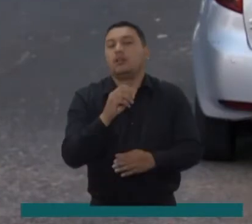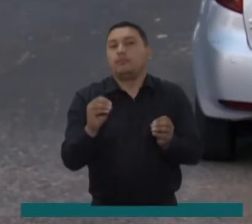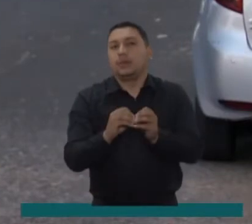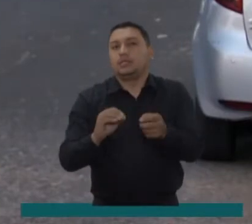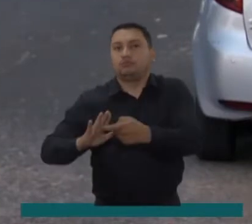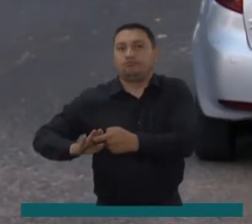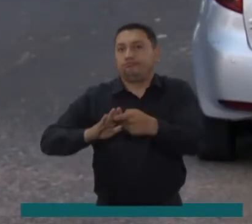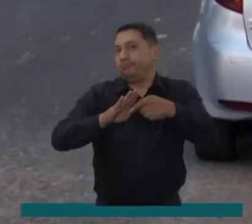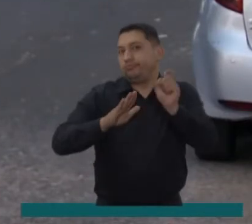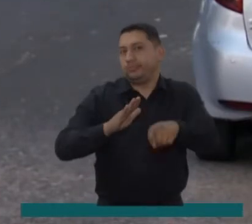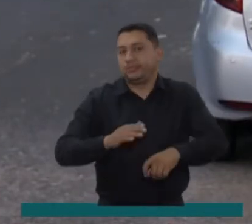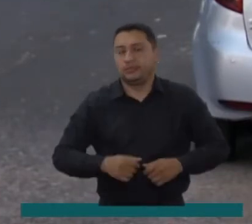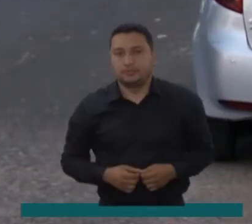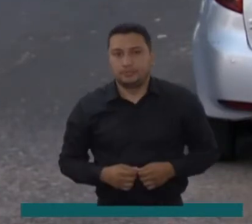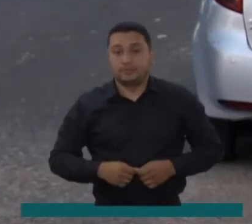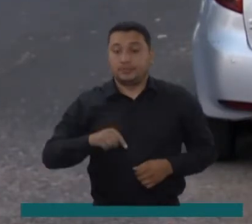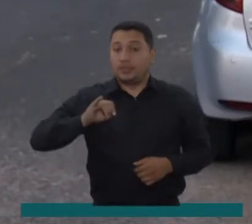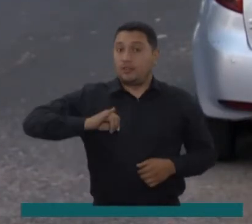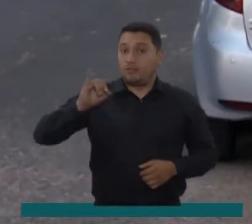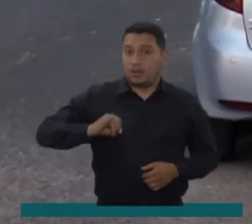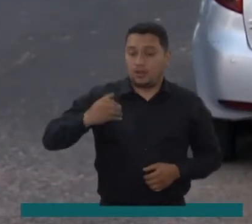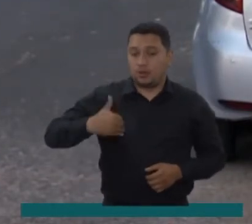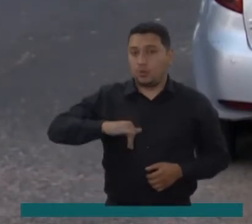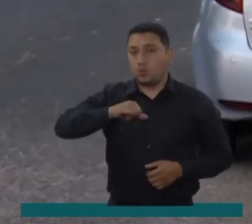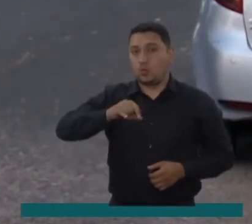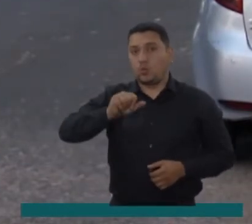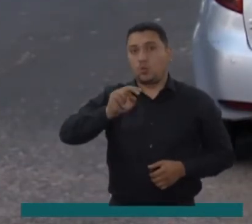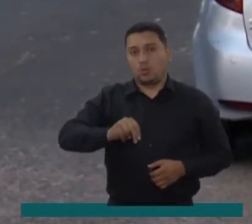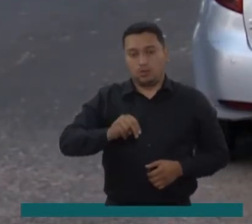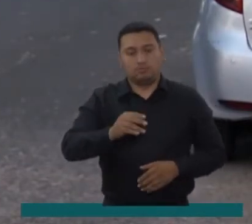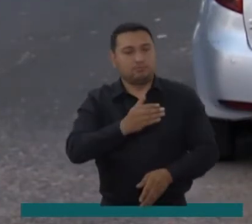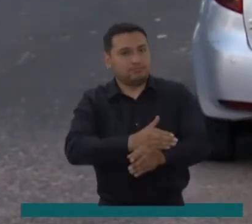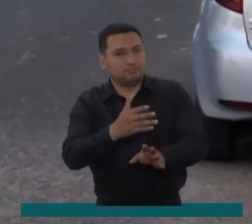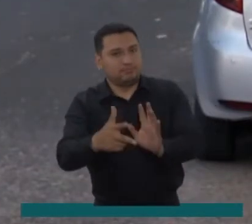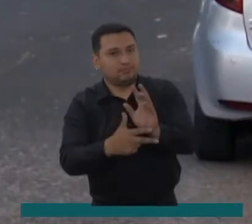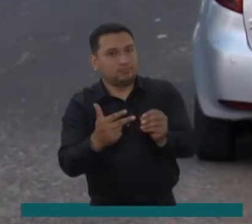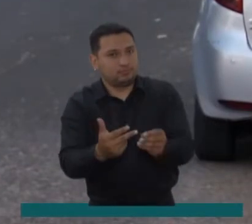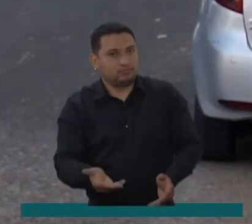inmovilización del vehículo. Desde Ibagué informó Juan Manuel Escobar Arias para Enlace 13.